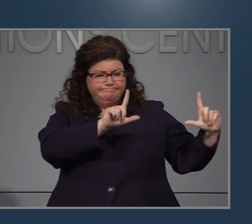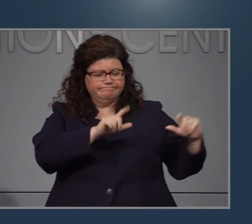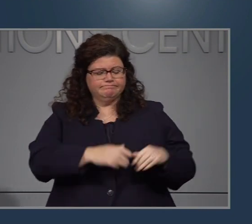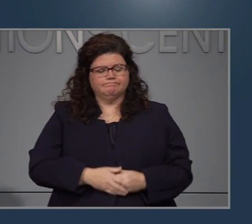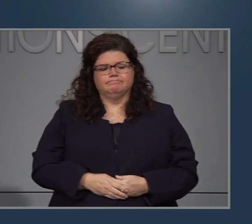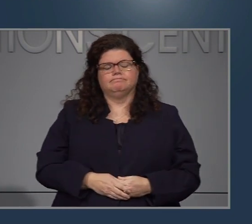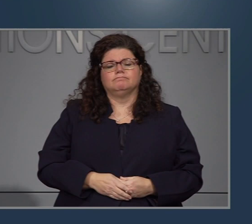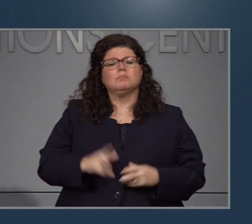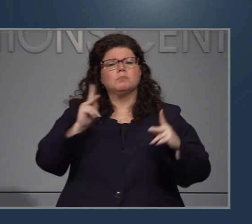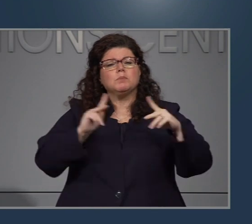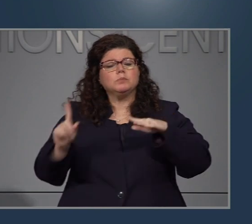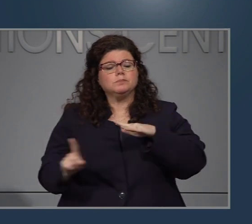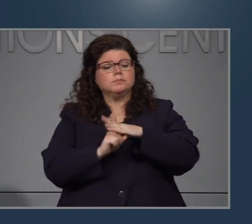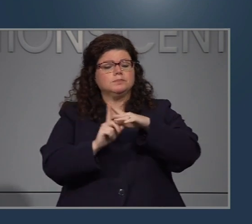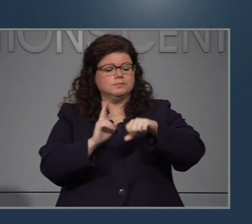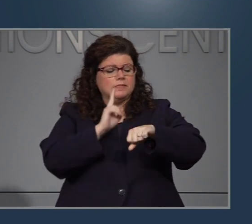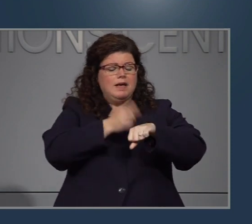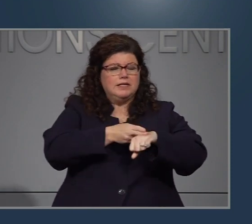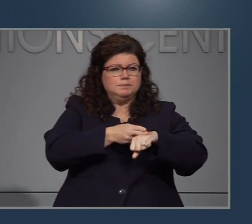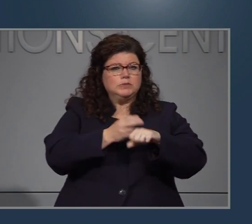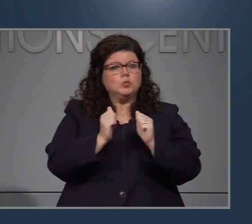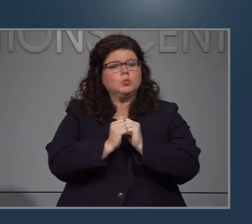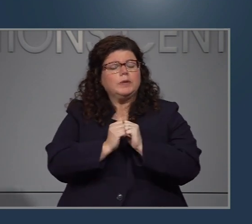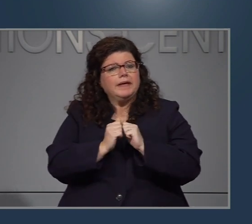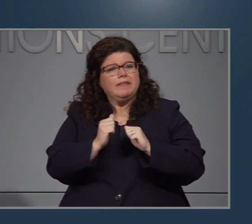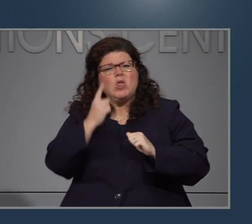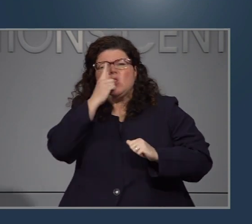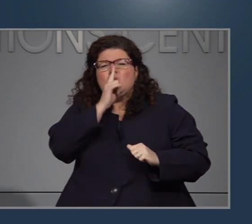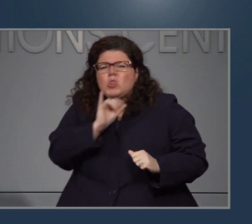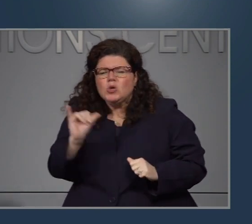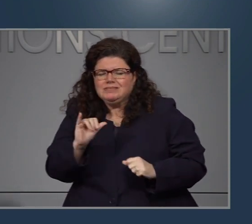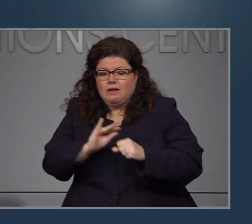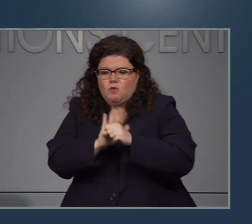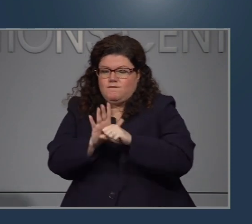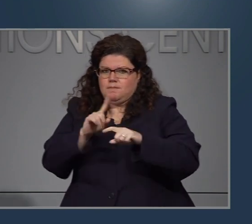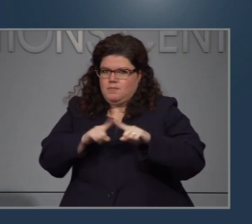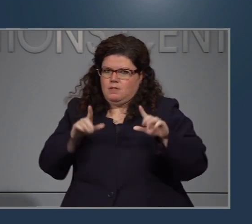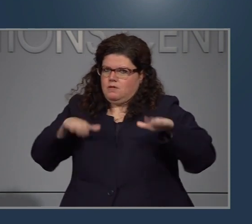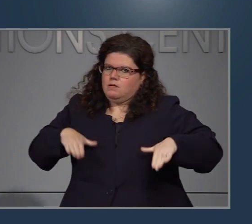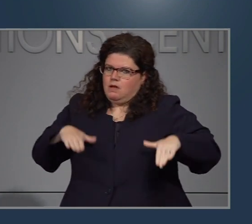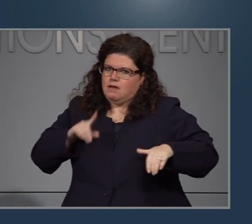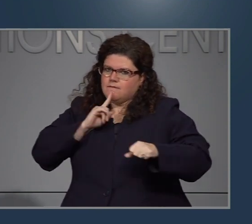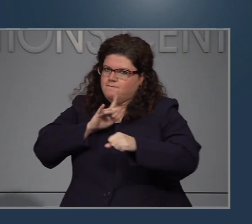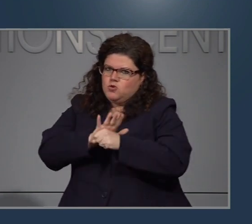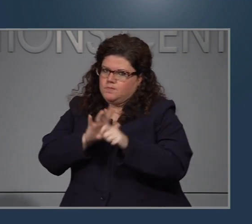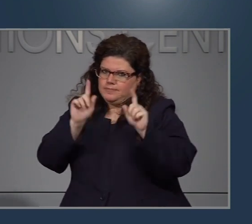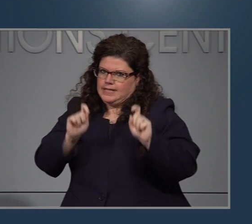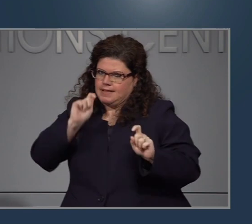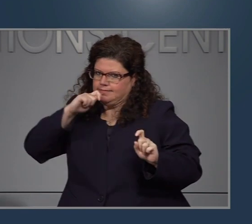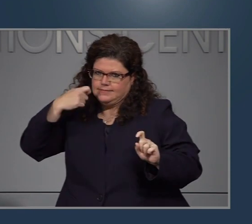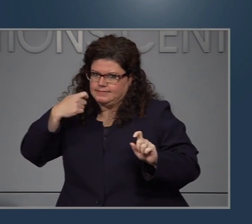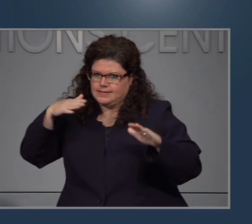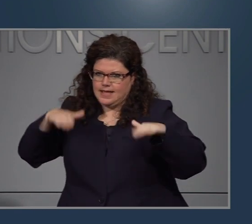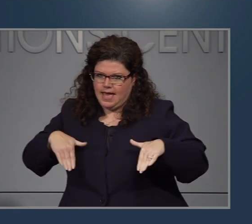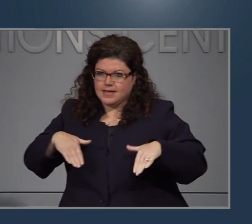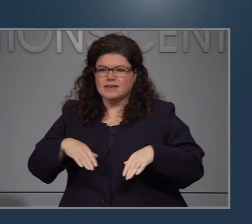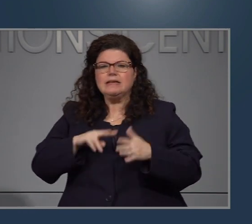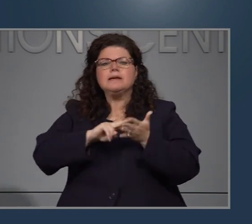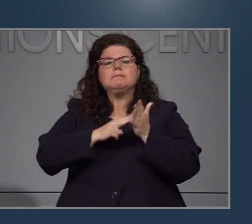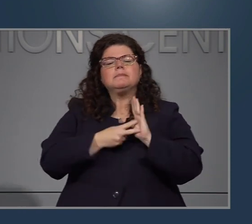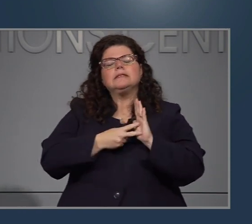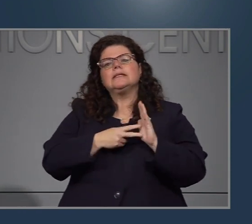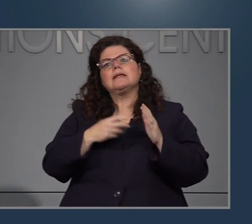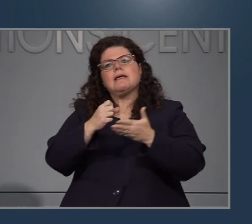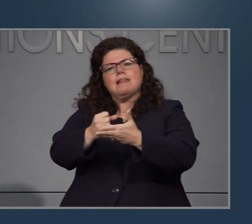primera gráfica tenemos a las personas que vienen al departamento de emergencia que tienen síntomas similares a COVID.